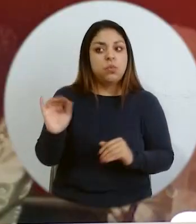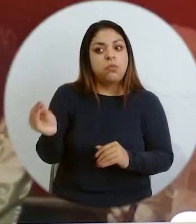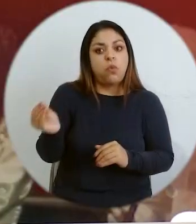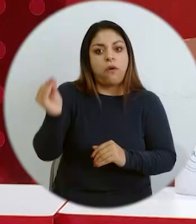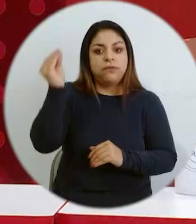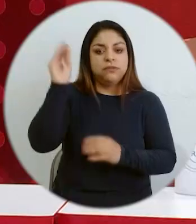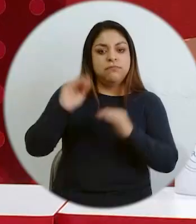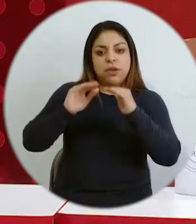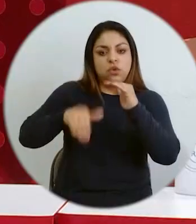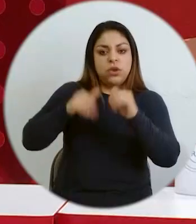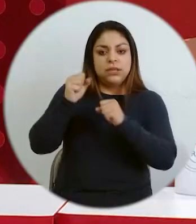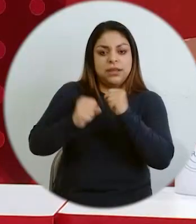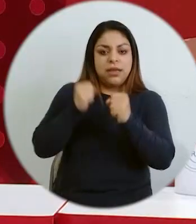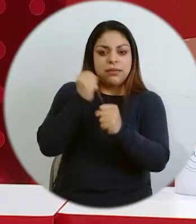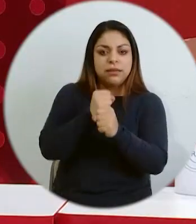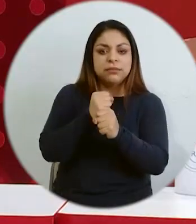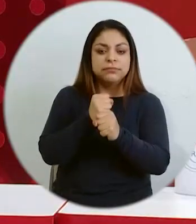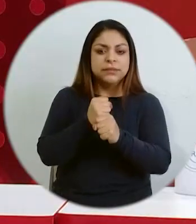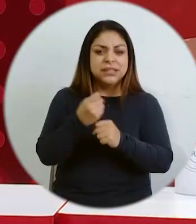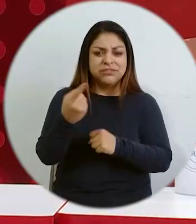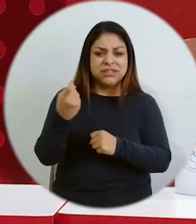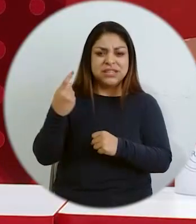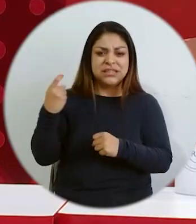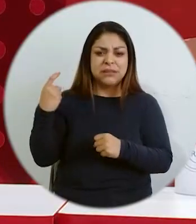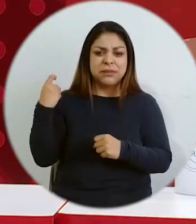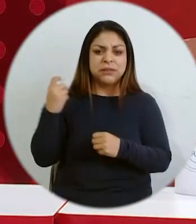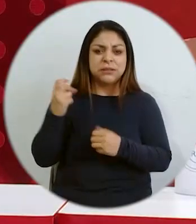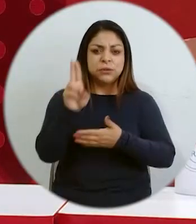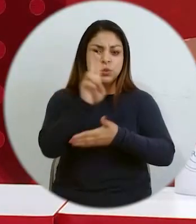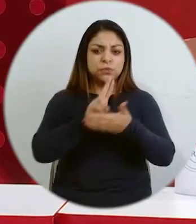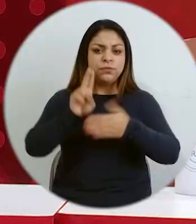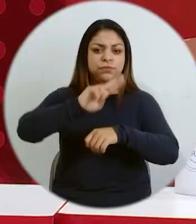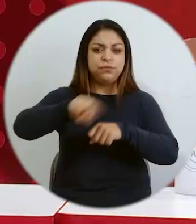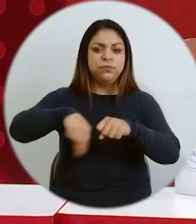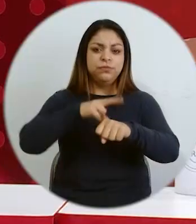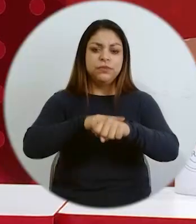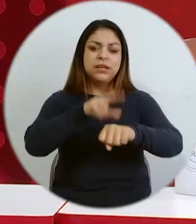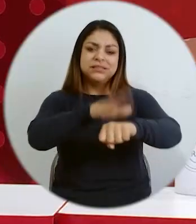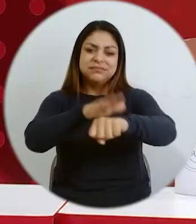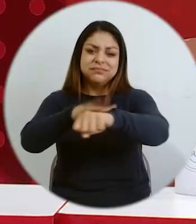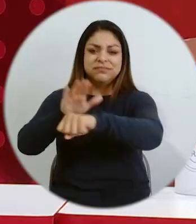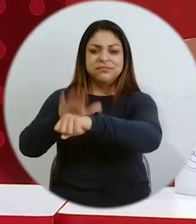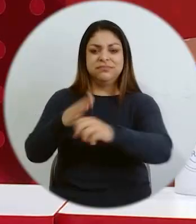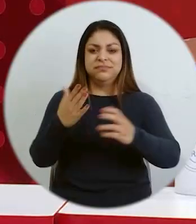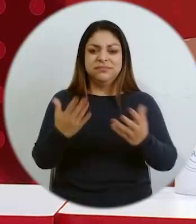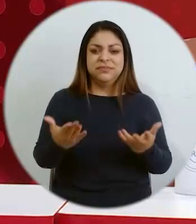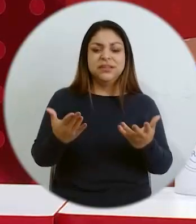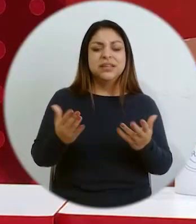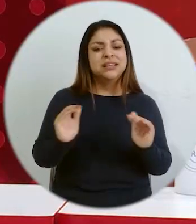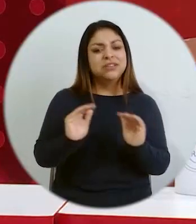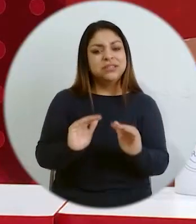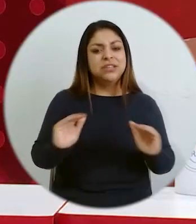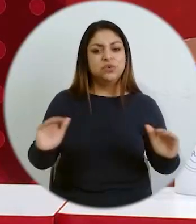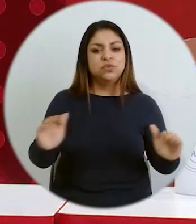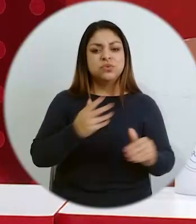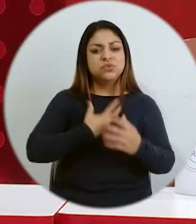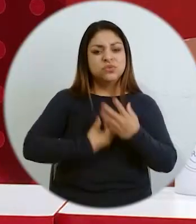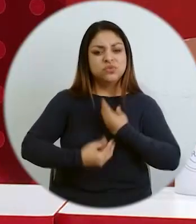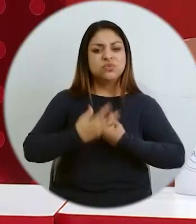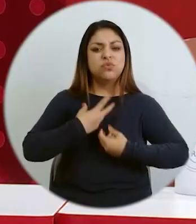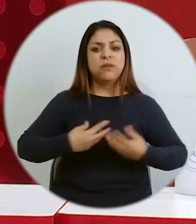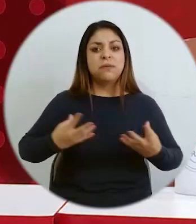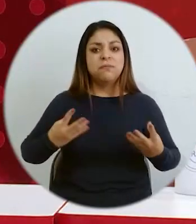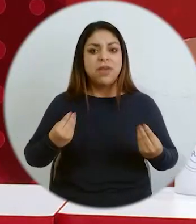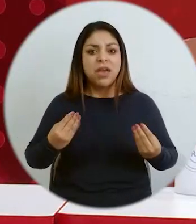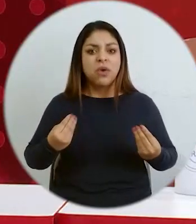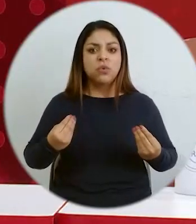en menores de edad. Y pues sí, recientemente también la Universidad Nacional hizo un llamado en ese sentido, de verdad, de que nuestros niños